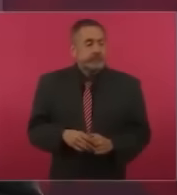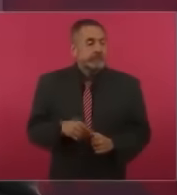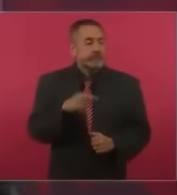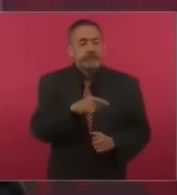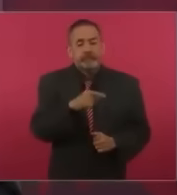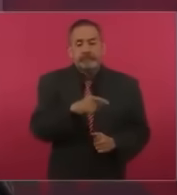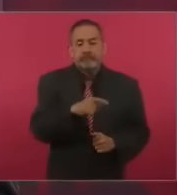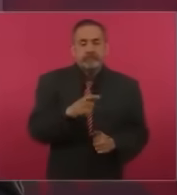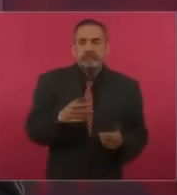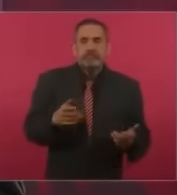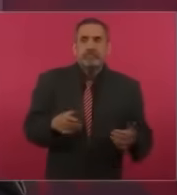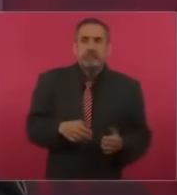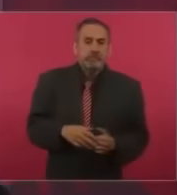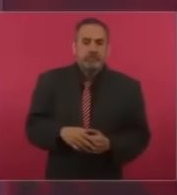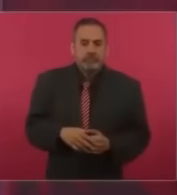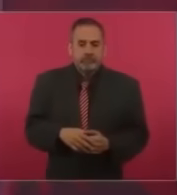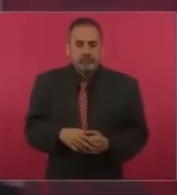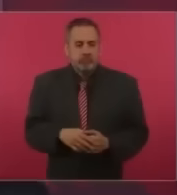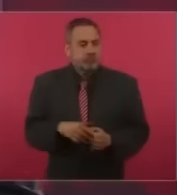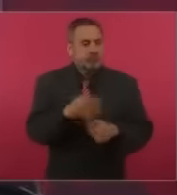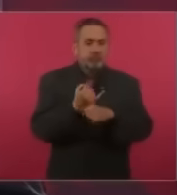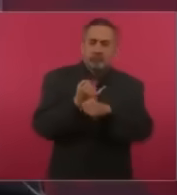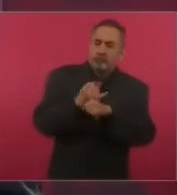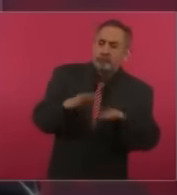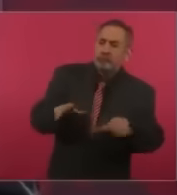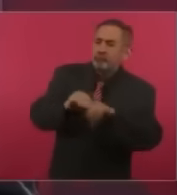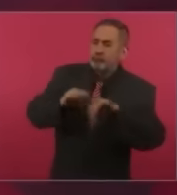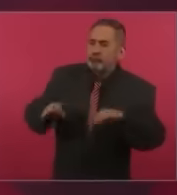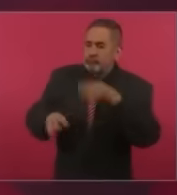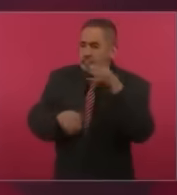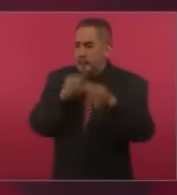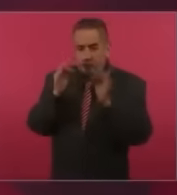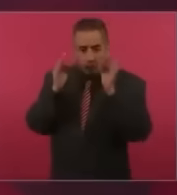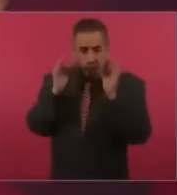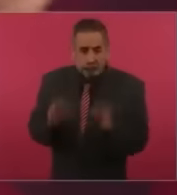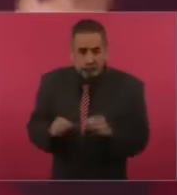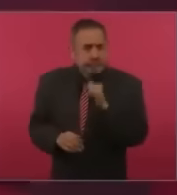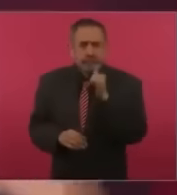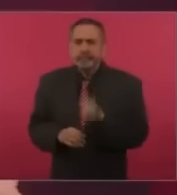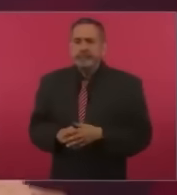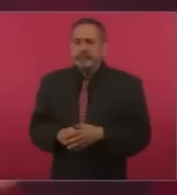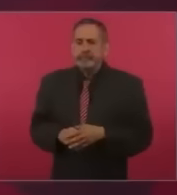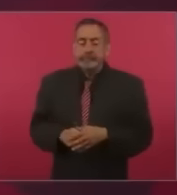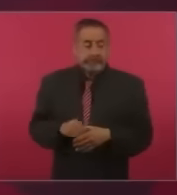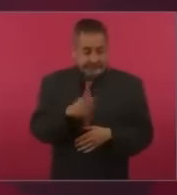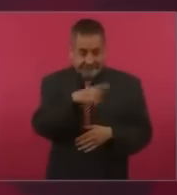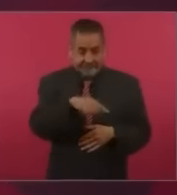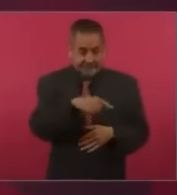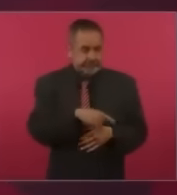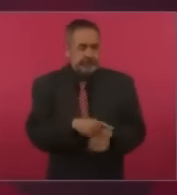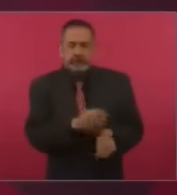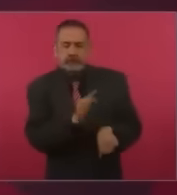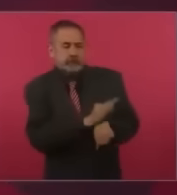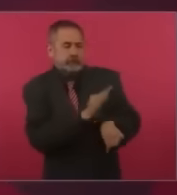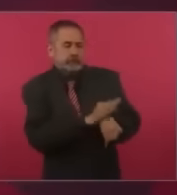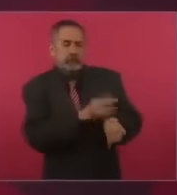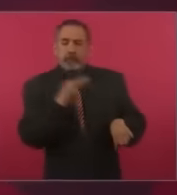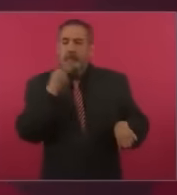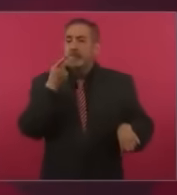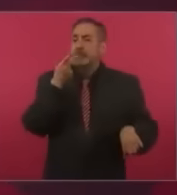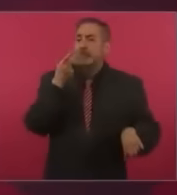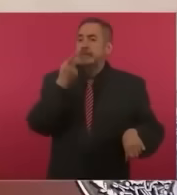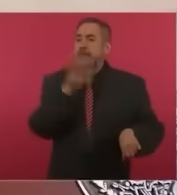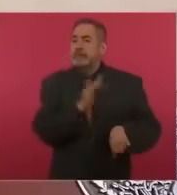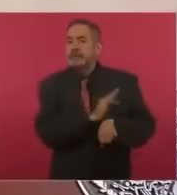buscaría más bien explorar en versión actualizada el potencial que aquel pri esbozó en sus mejores momentos